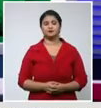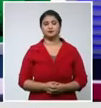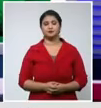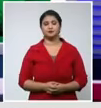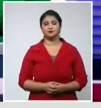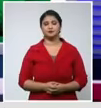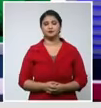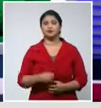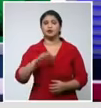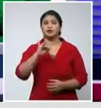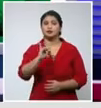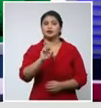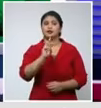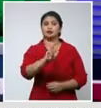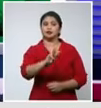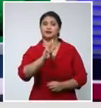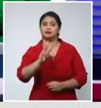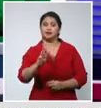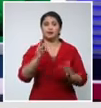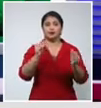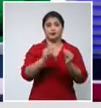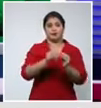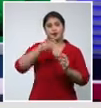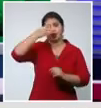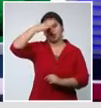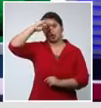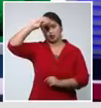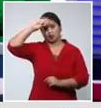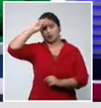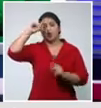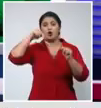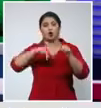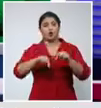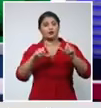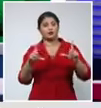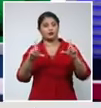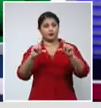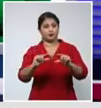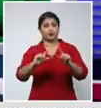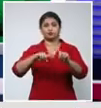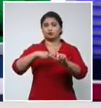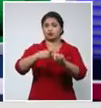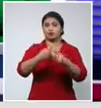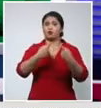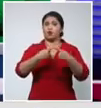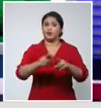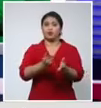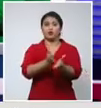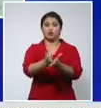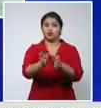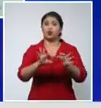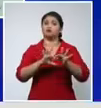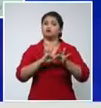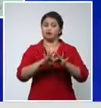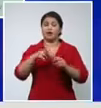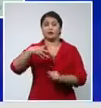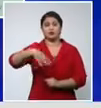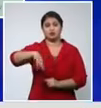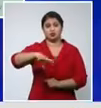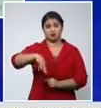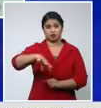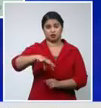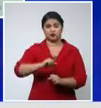733 casos autóctonos. Cifra inferior a la del día de ayer, pero muy elevada. Pinar del Río,